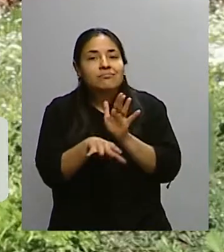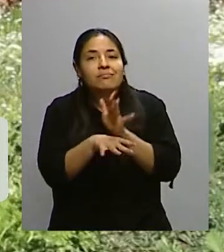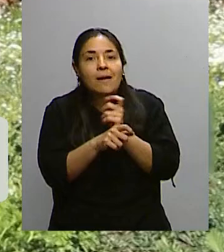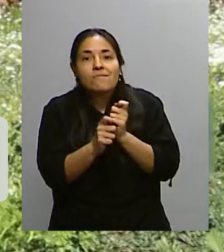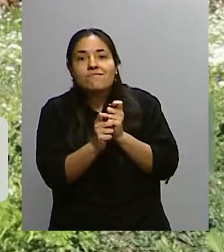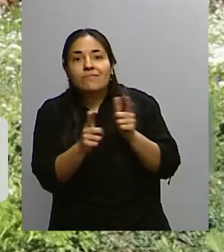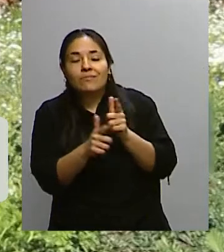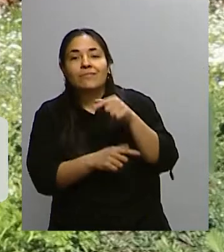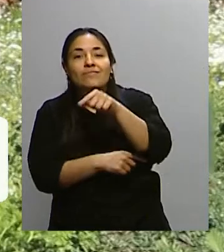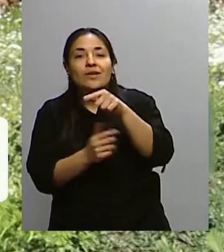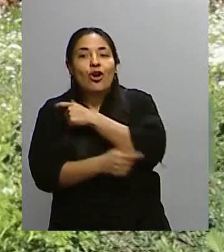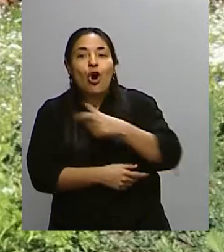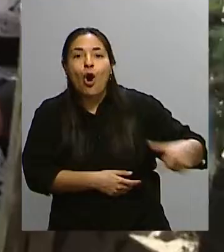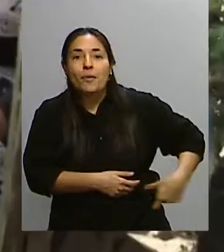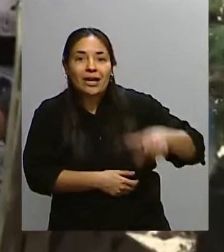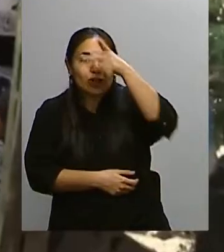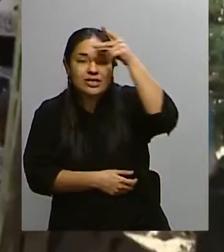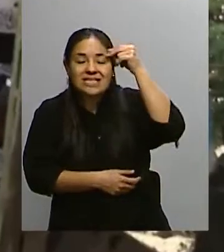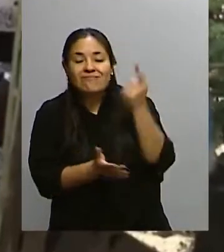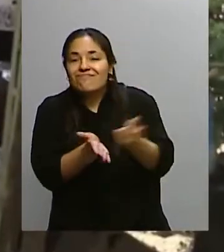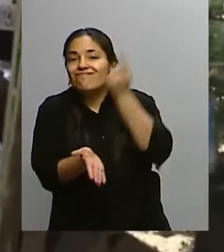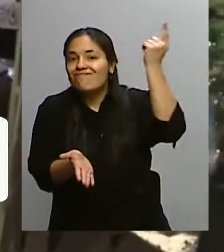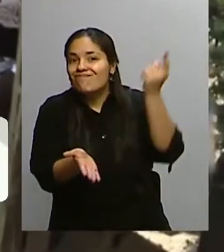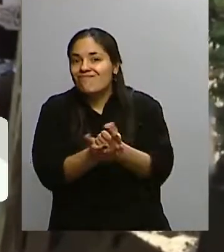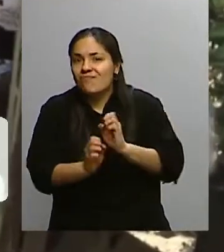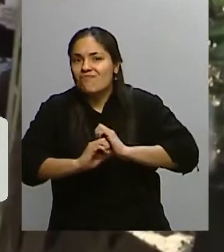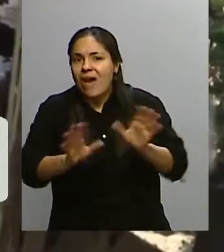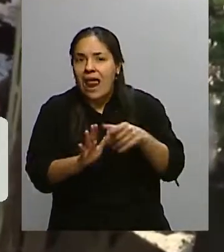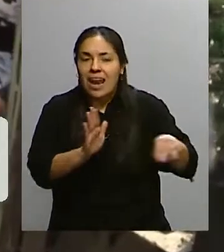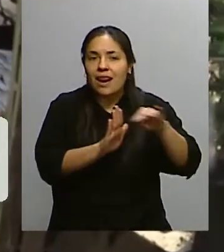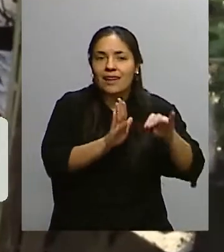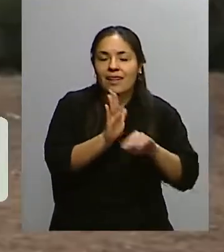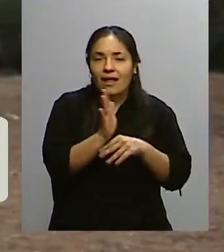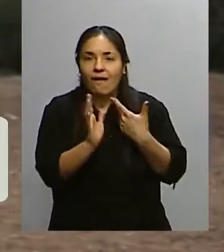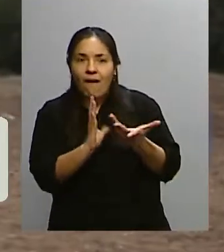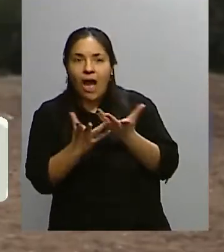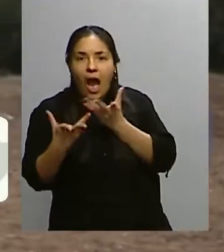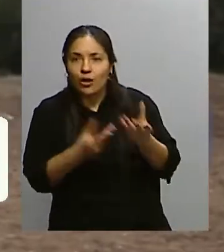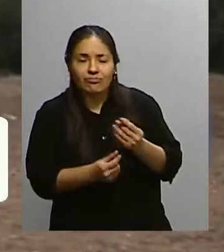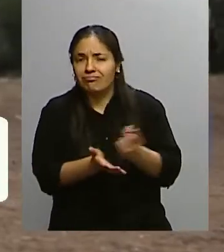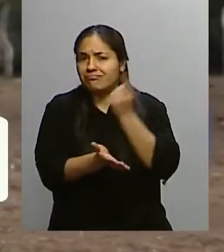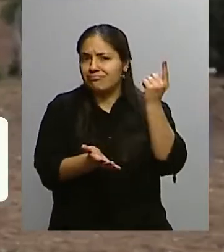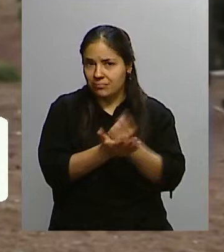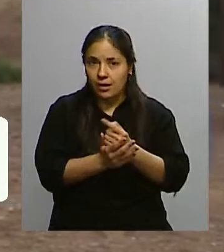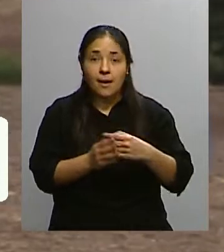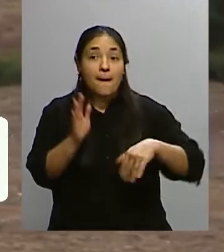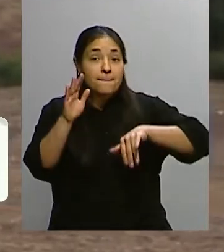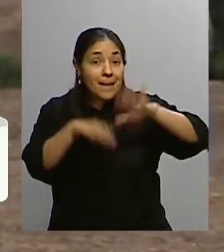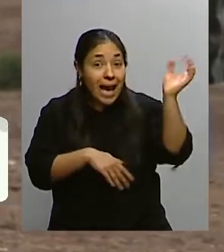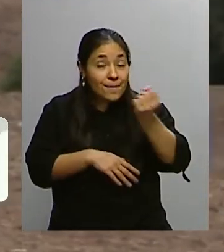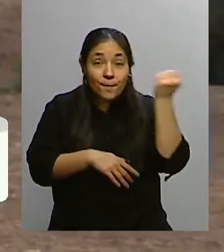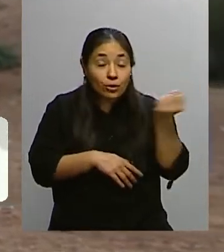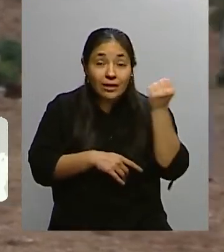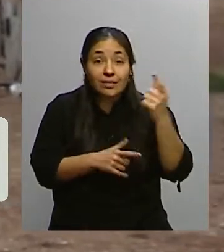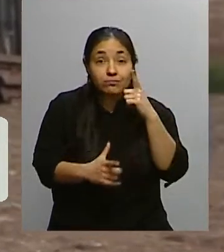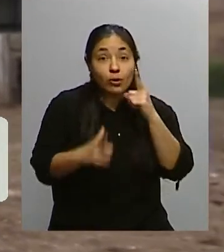en la incapacidad del Estado de Chile por dar esos reclamos. O sea, sin duda el reclamo más importante ha sido siempre